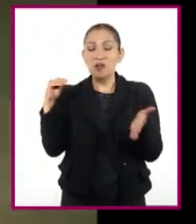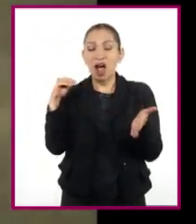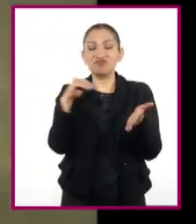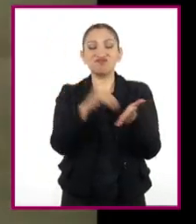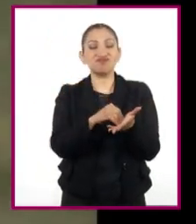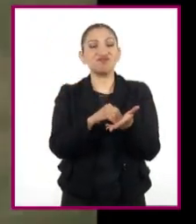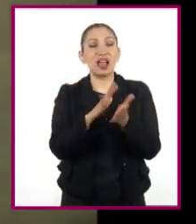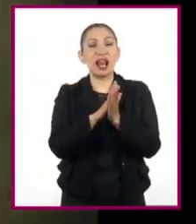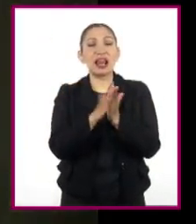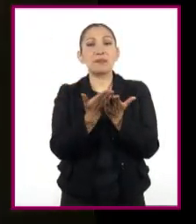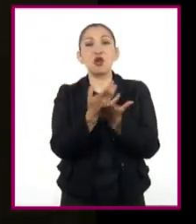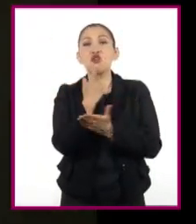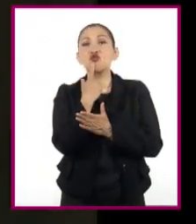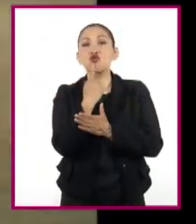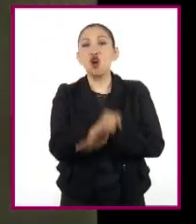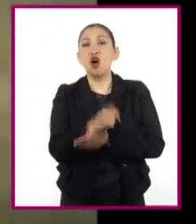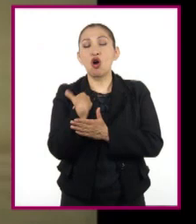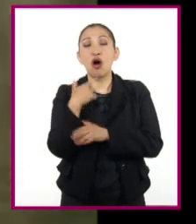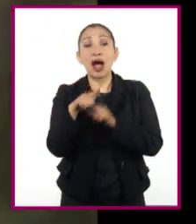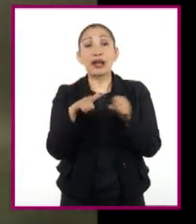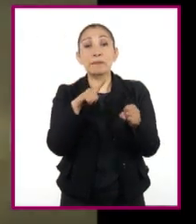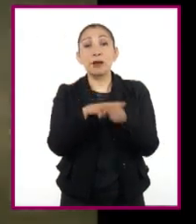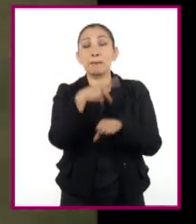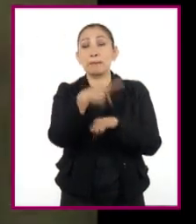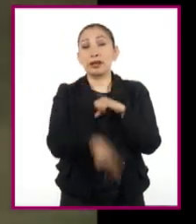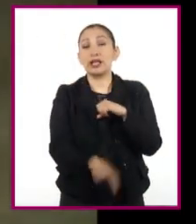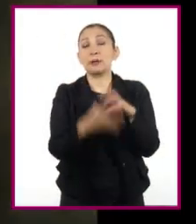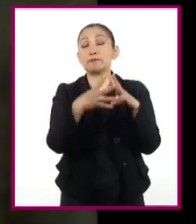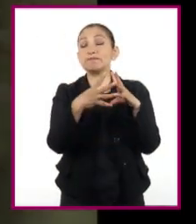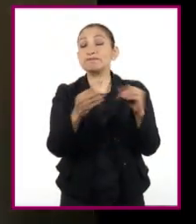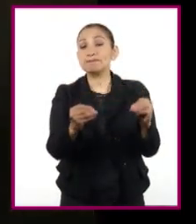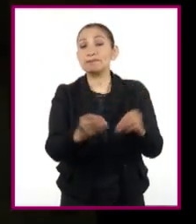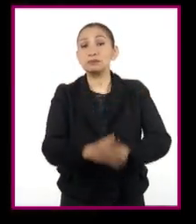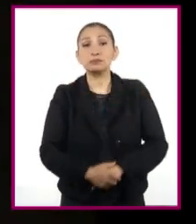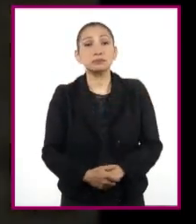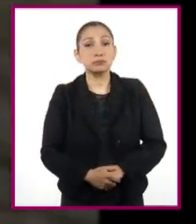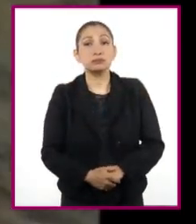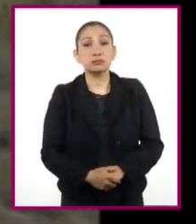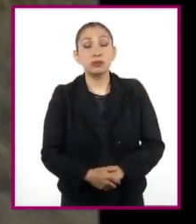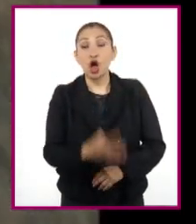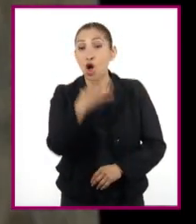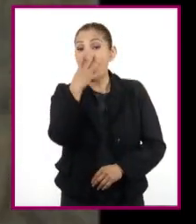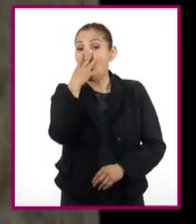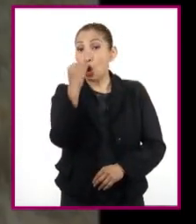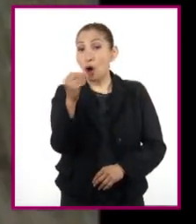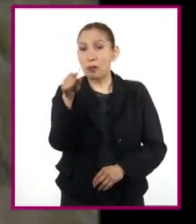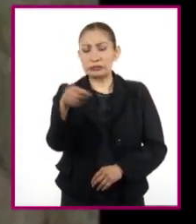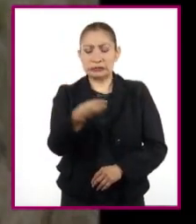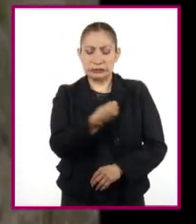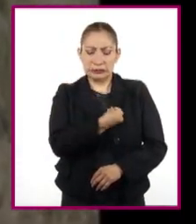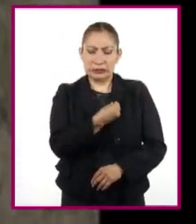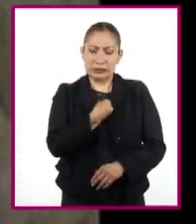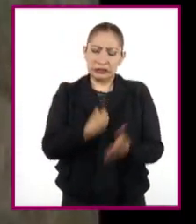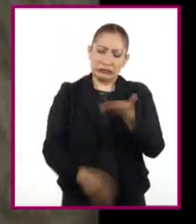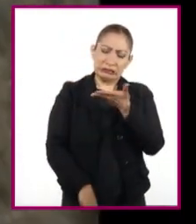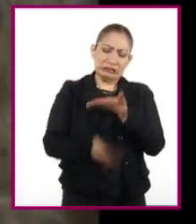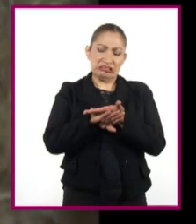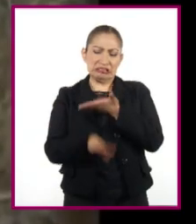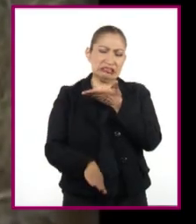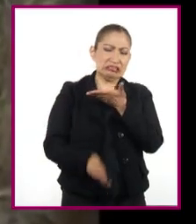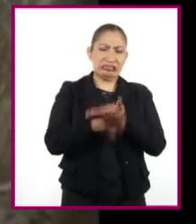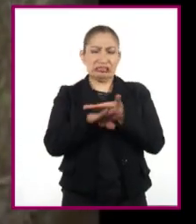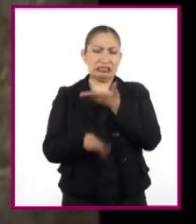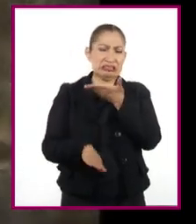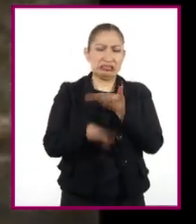incluirse en el Libro Rojo de las Especies en Peligro de Extinción. Los lobos resistían los embates de la guerra